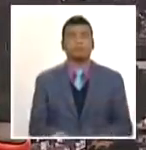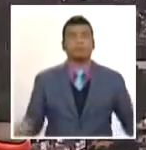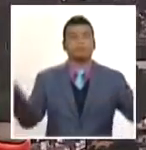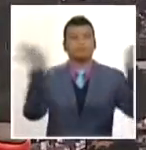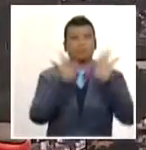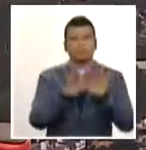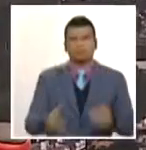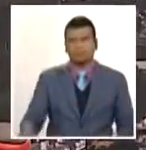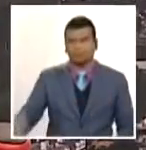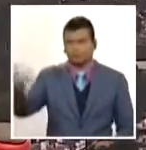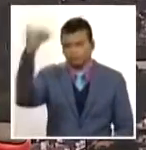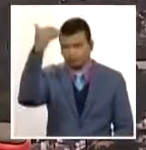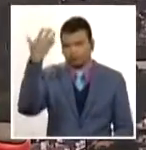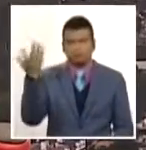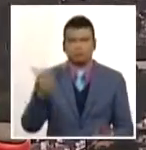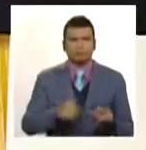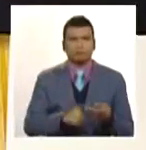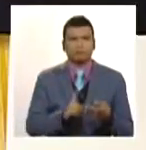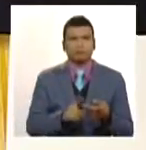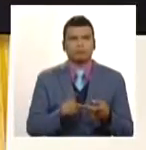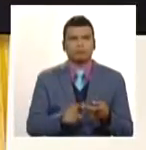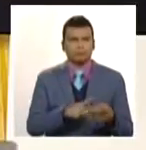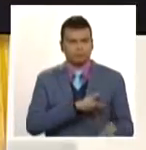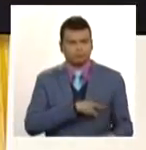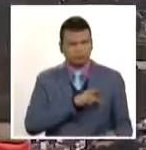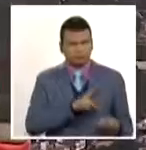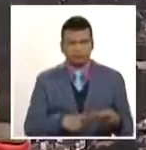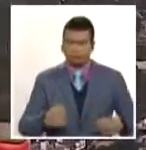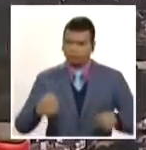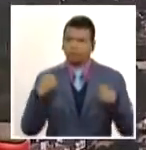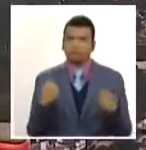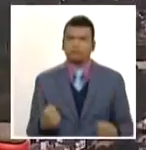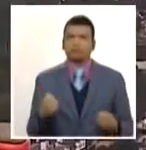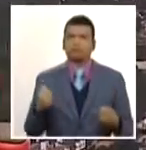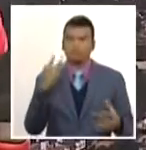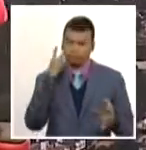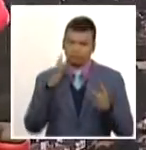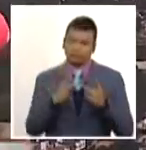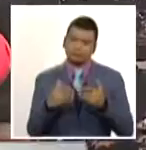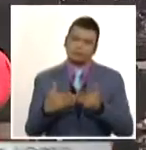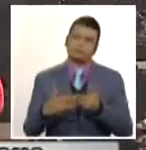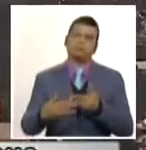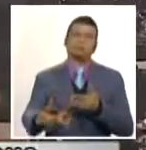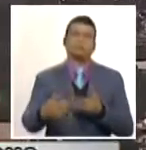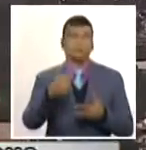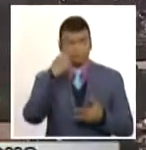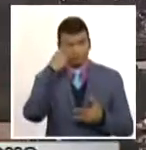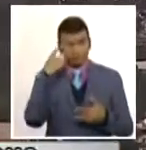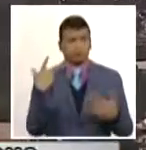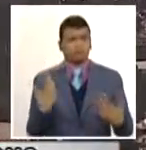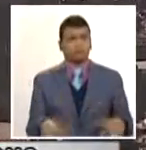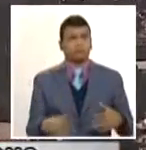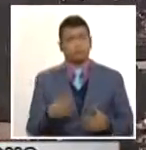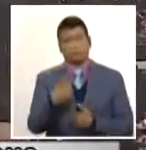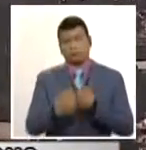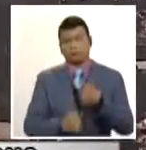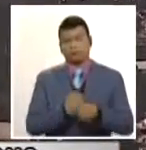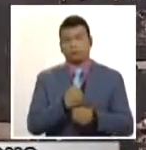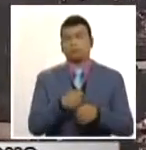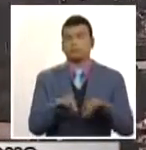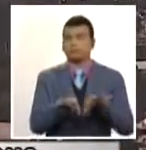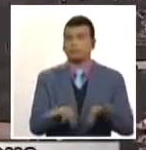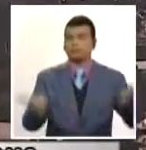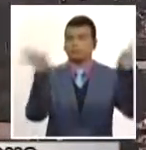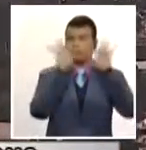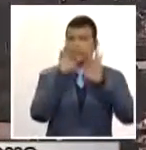su crecimiento, para valores, para su fortalecimiento, para todo lo que va a hacer en la vida. Entonces considero que los dos primeros años serían vitales